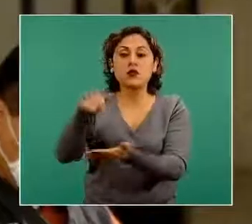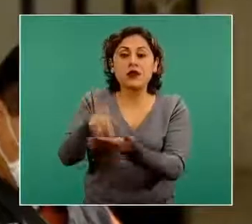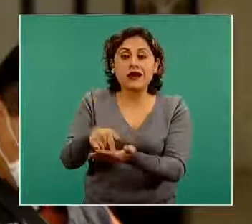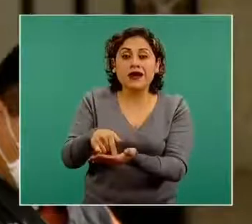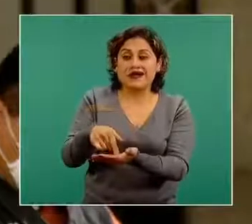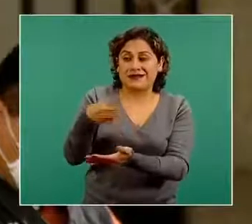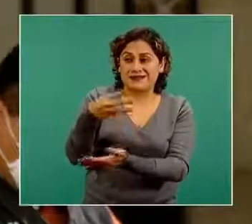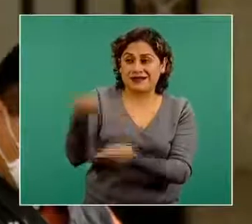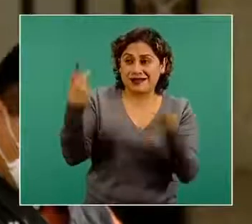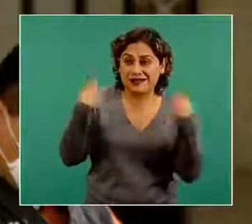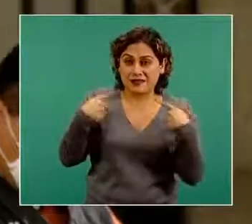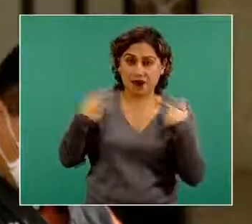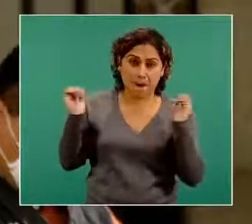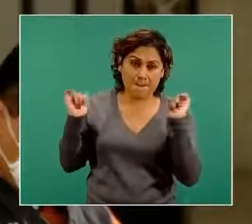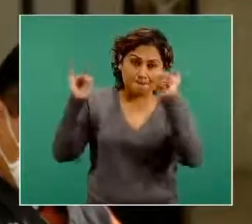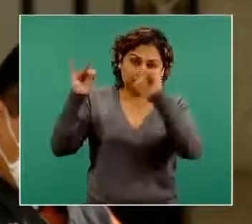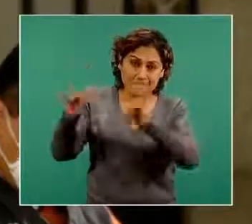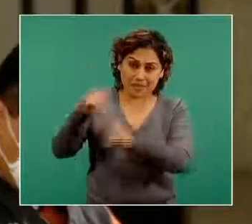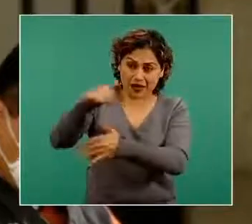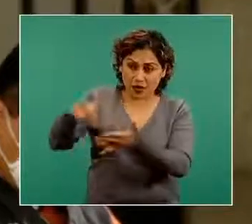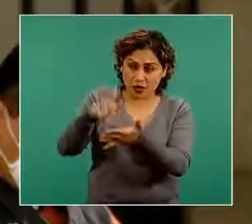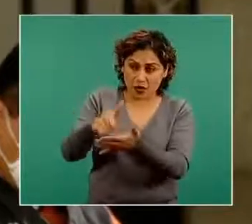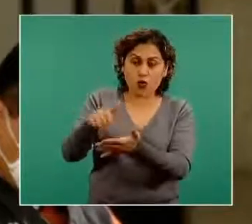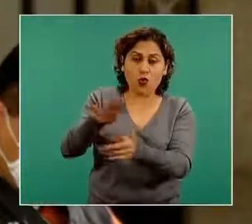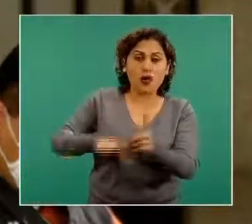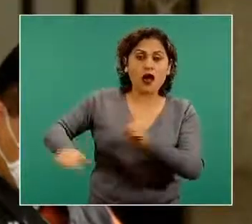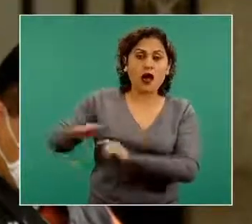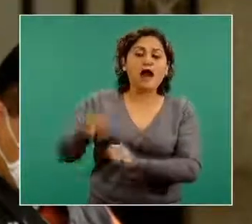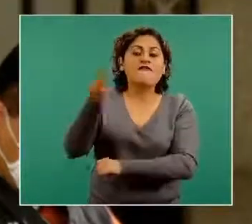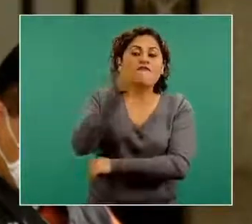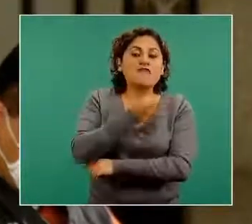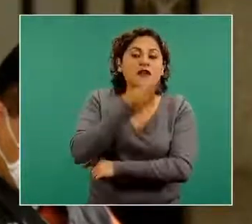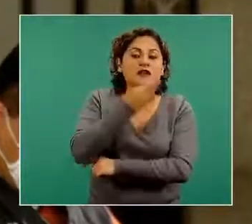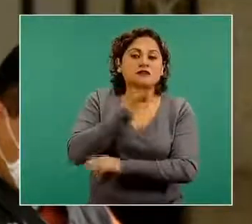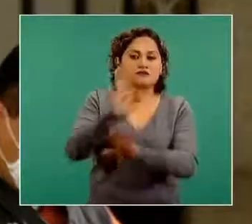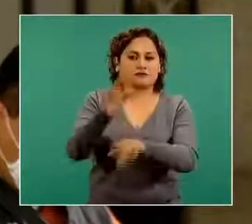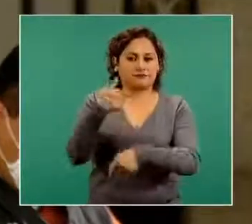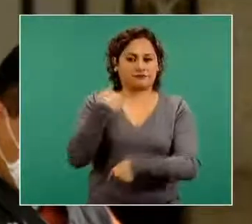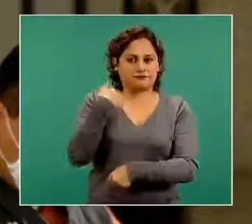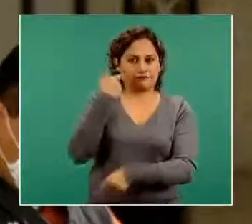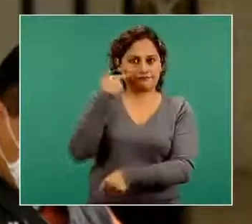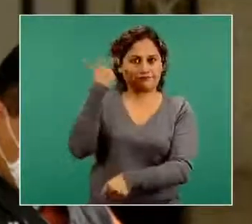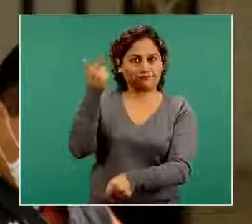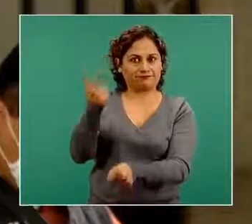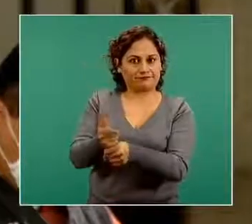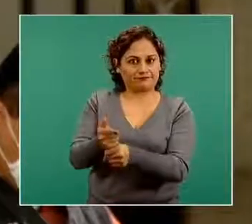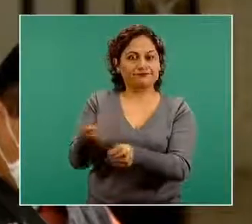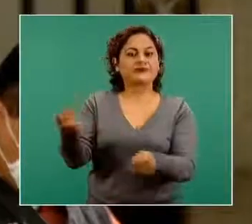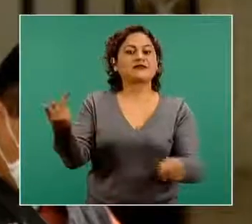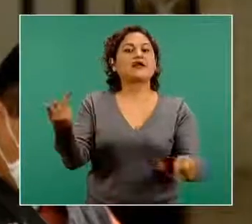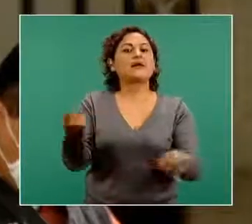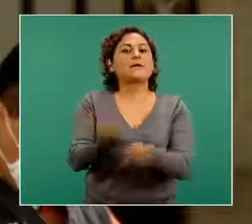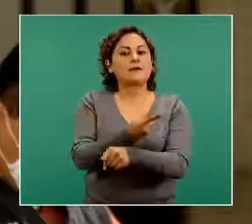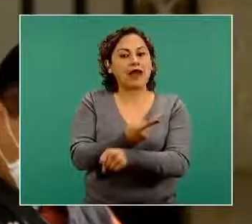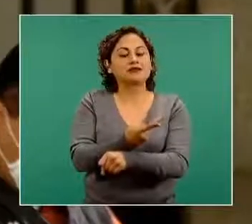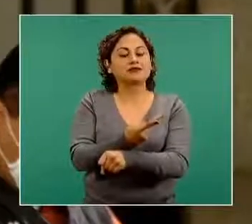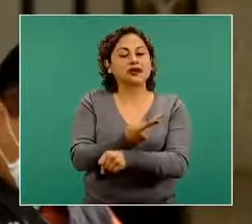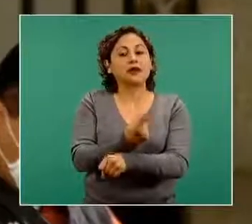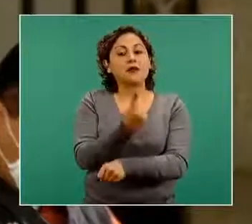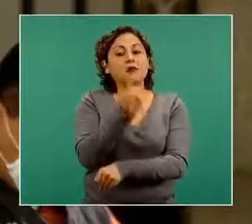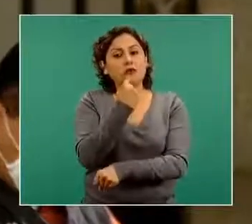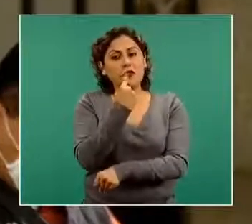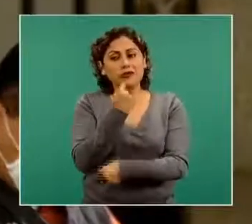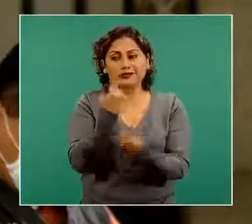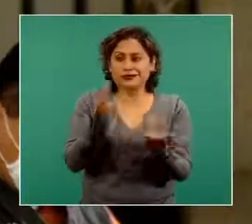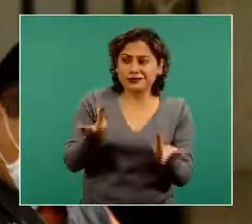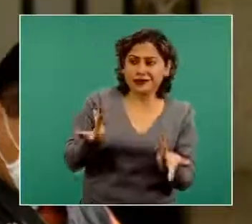fiesta, y aquí hay algo que llama mucho la atención: la participación de la policía. ¿Y por qué me refiero a eso? Ayer le